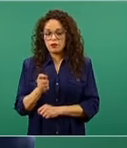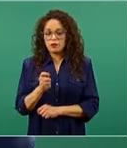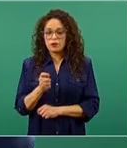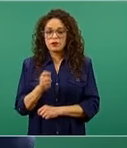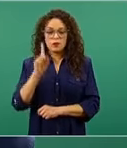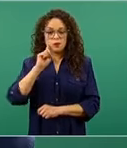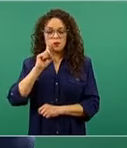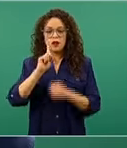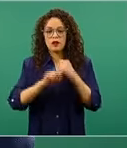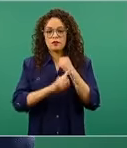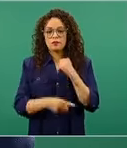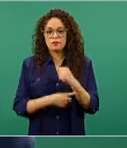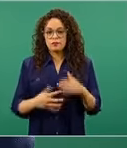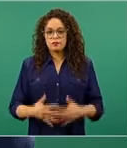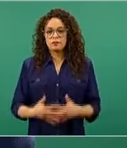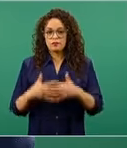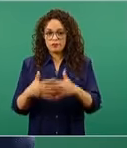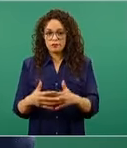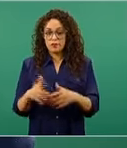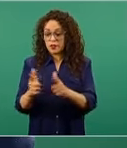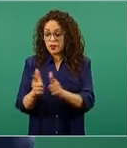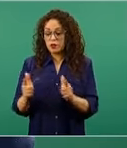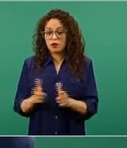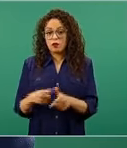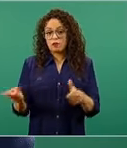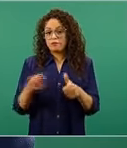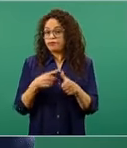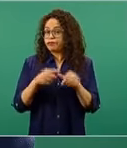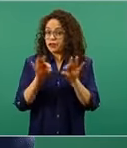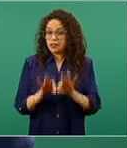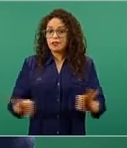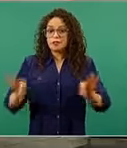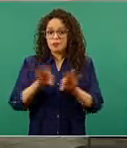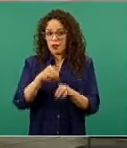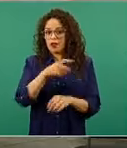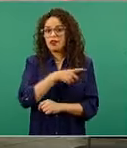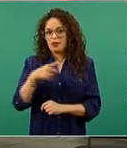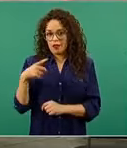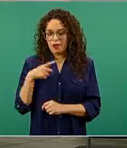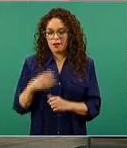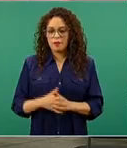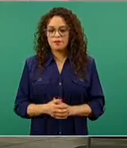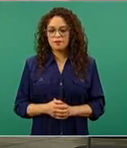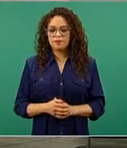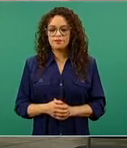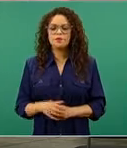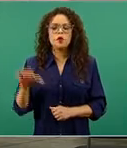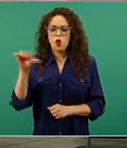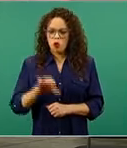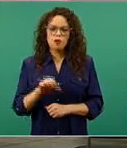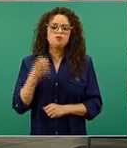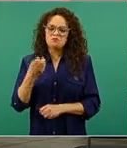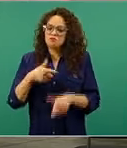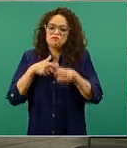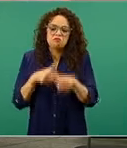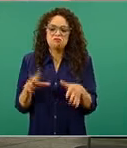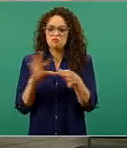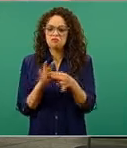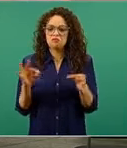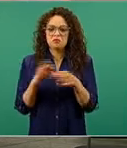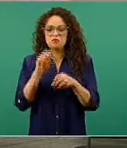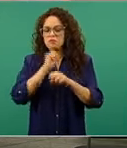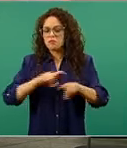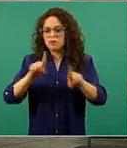grupos de prioridad de vacunación. Hoy seguramente será algo de lo que seguiremos comentando. Nos interesa mucho que quede